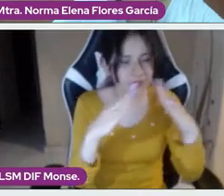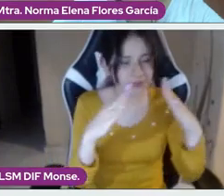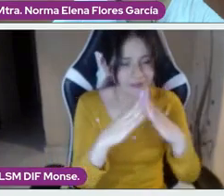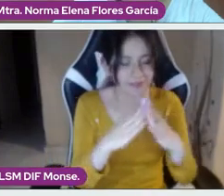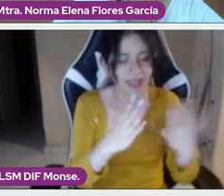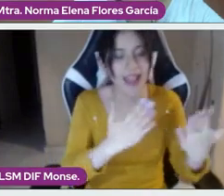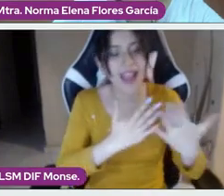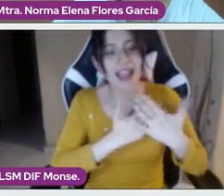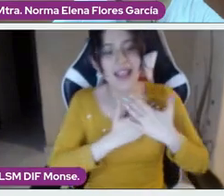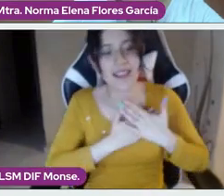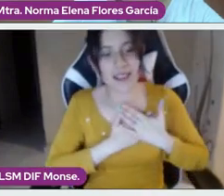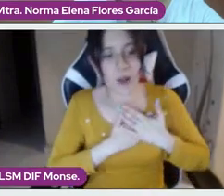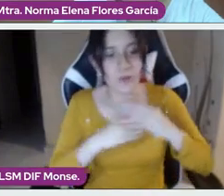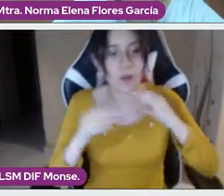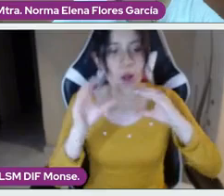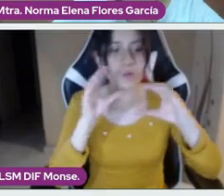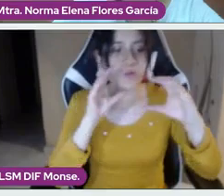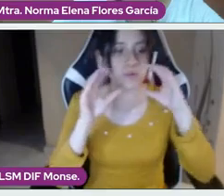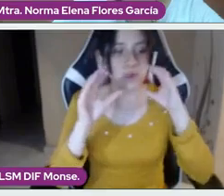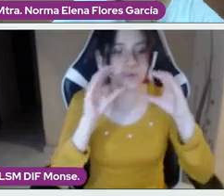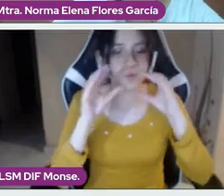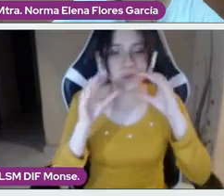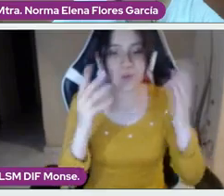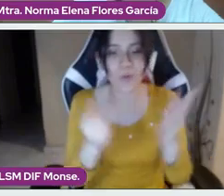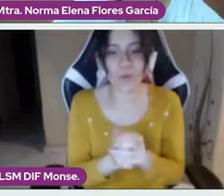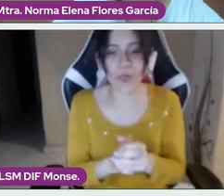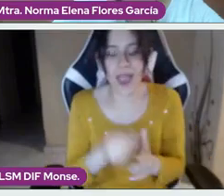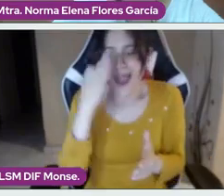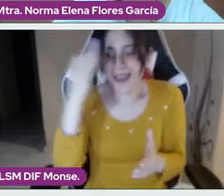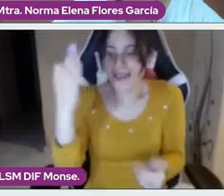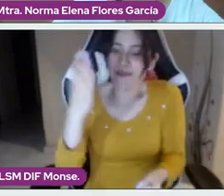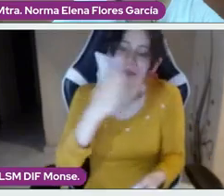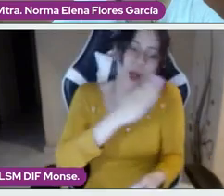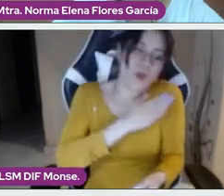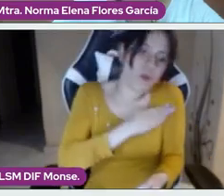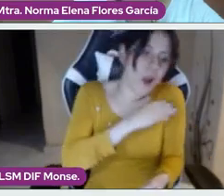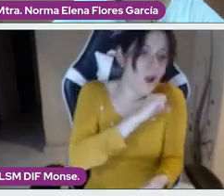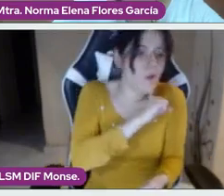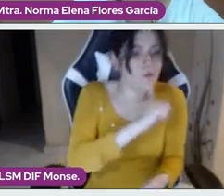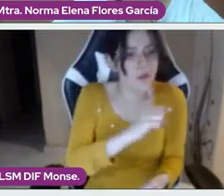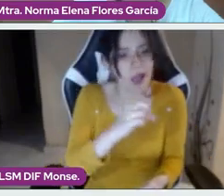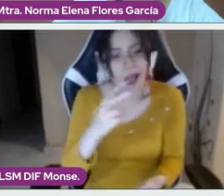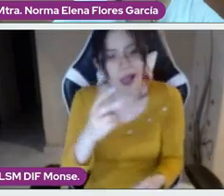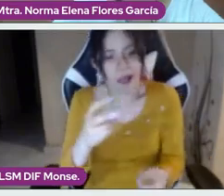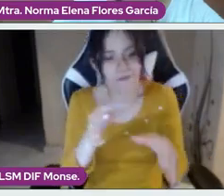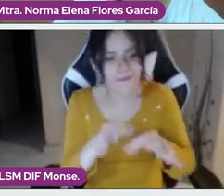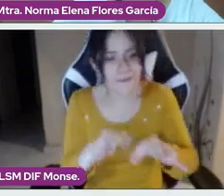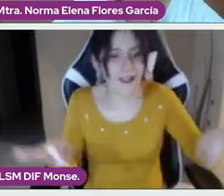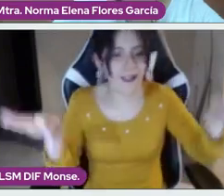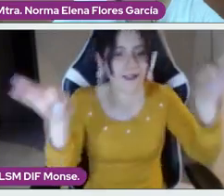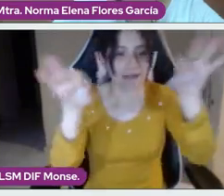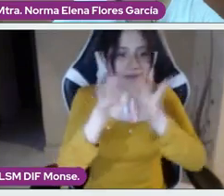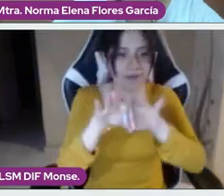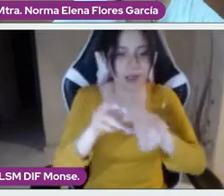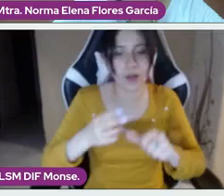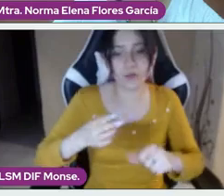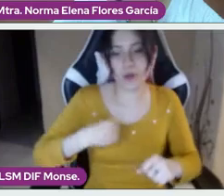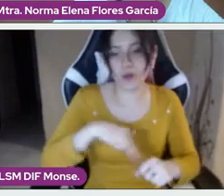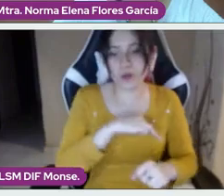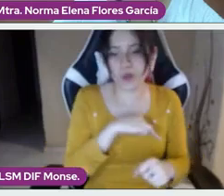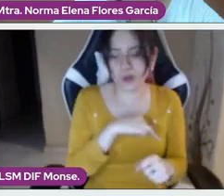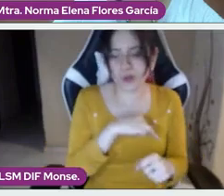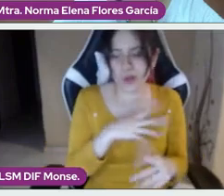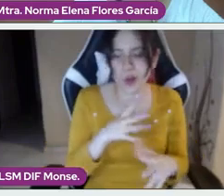la comunicación, los momentos buenos, los malos, los llorosos, etcétera. Eso es lo que te da valor. Entonces, si nosotros empezamos a